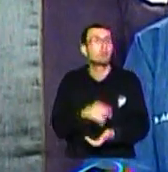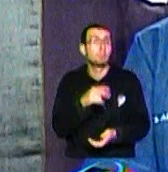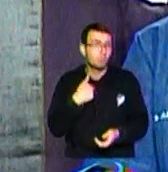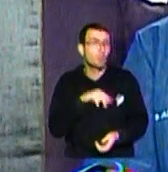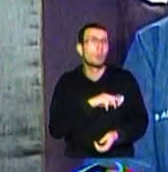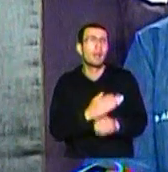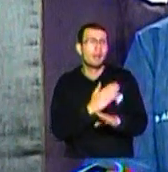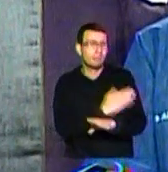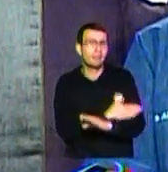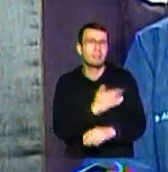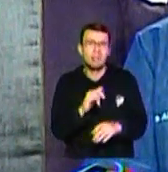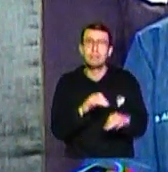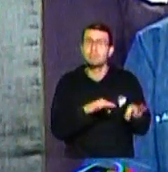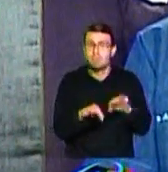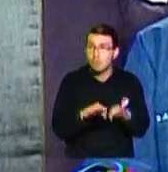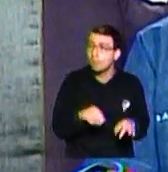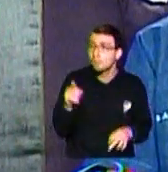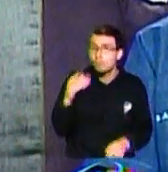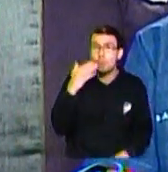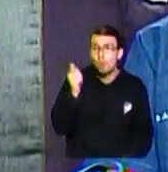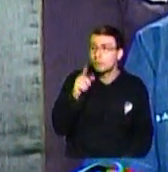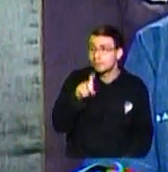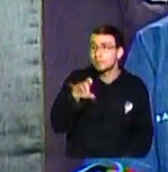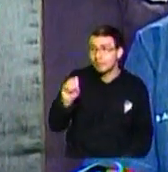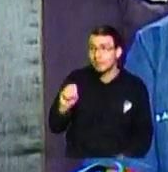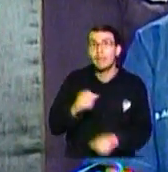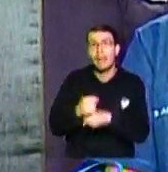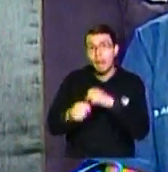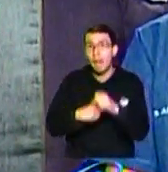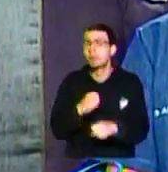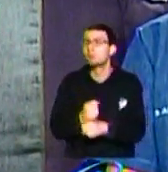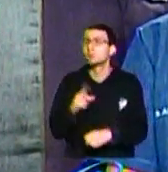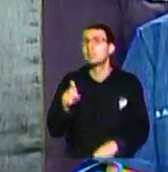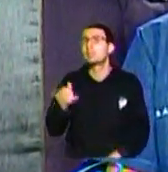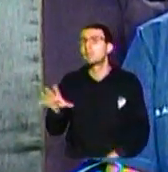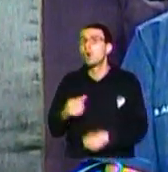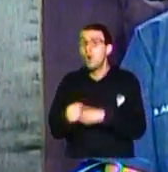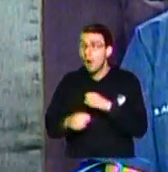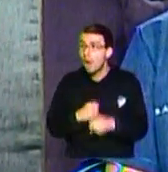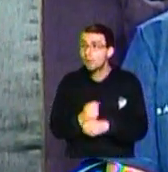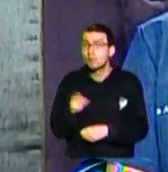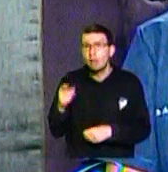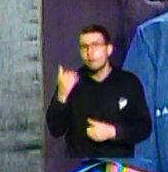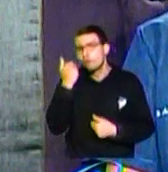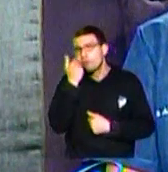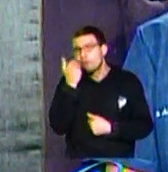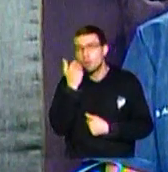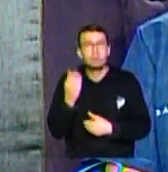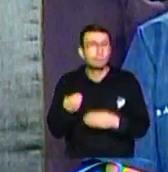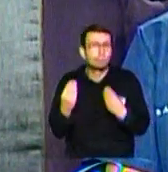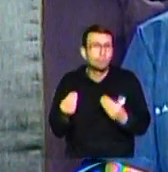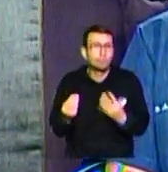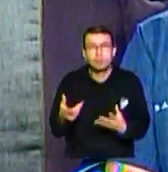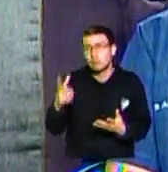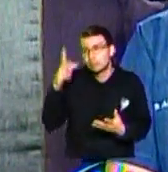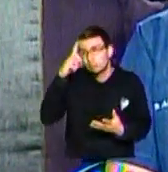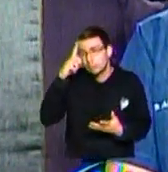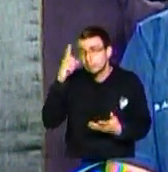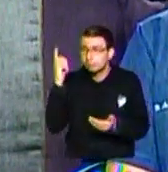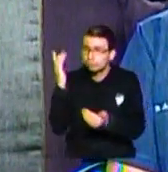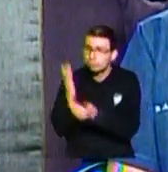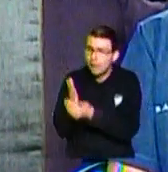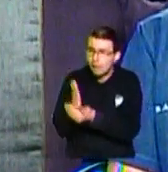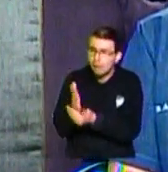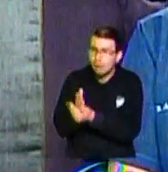presentado acá, cánceres en mujeres de 60 y 65 años, con cantidades de citologías inflamatorias